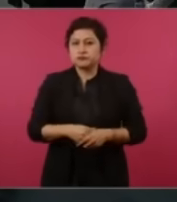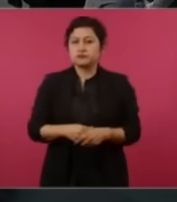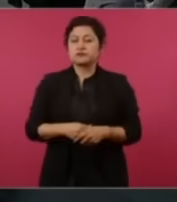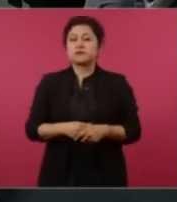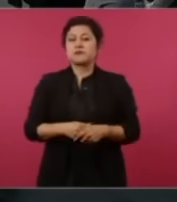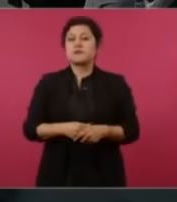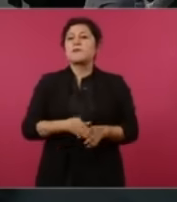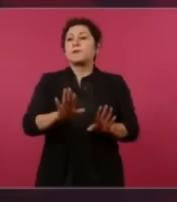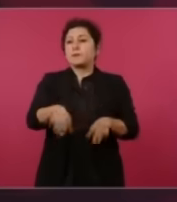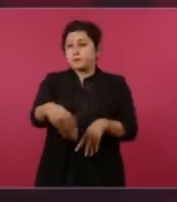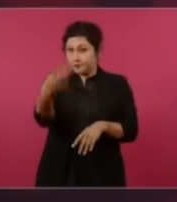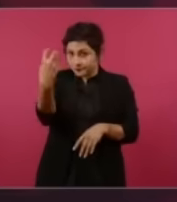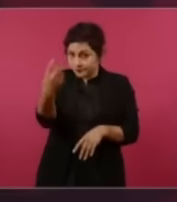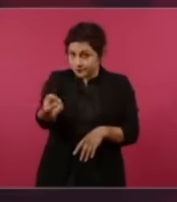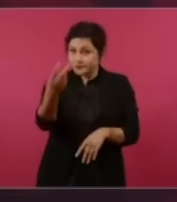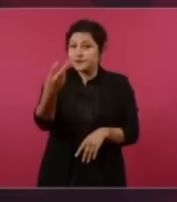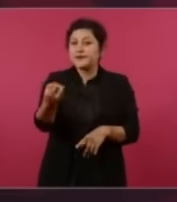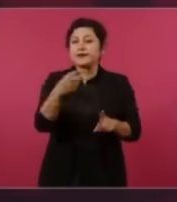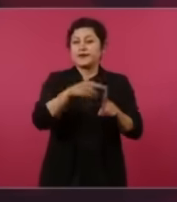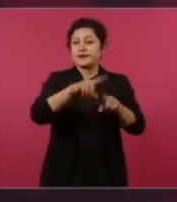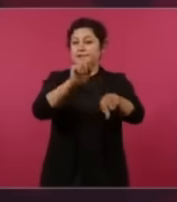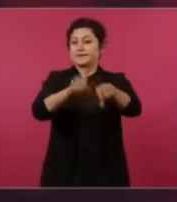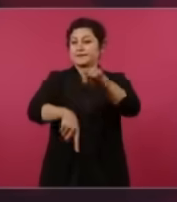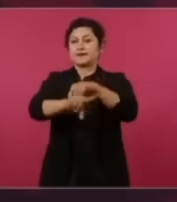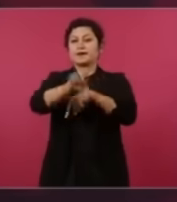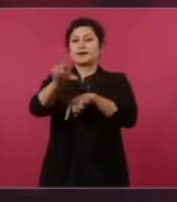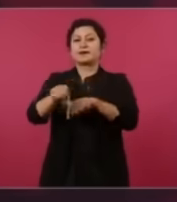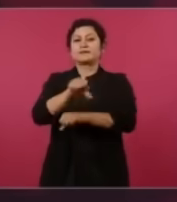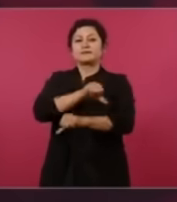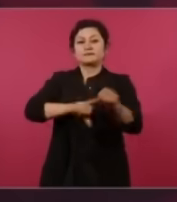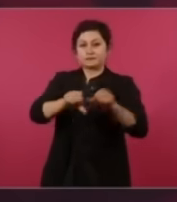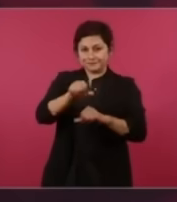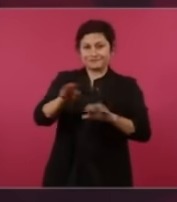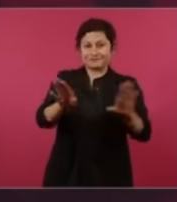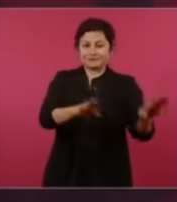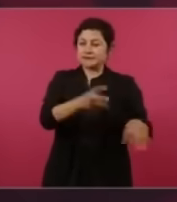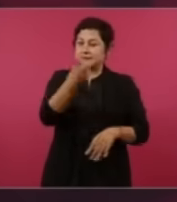Eso es, y entró Chaffet, sí. Entonces, para